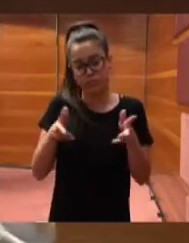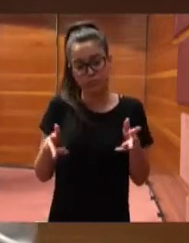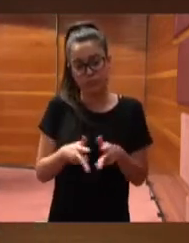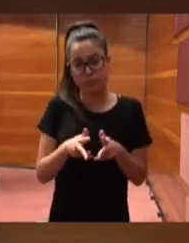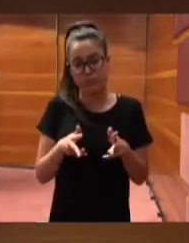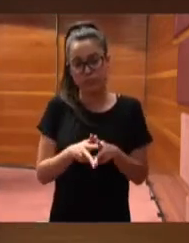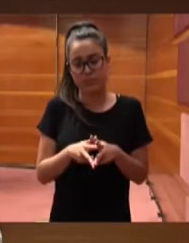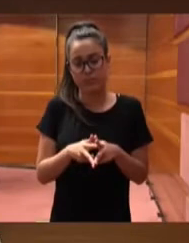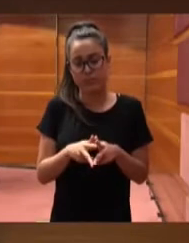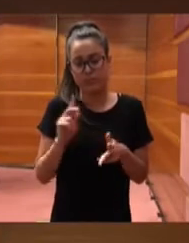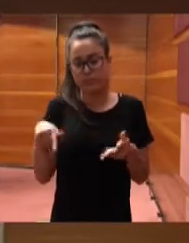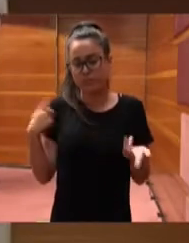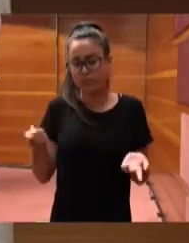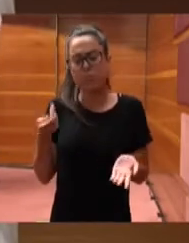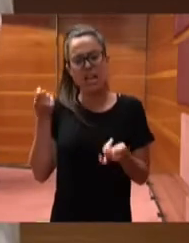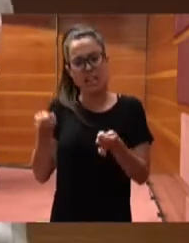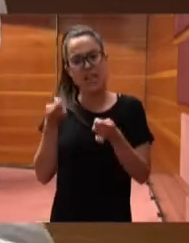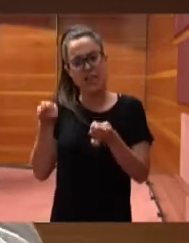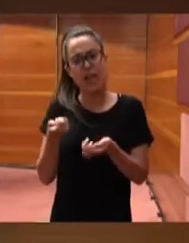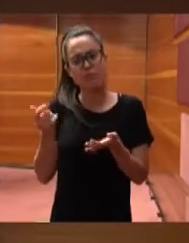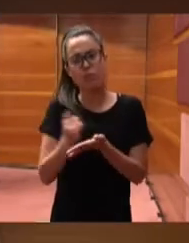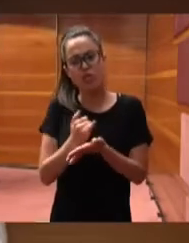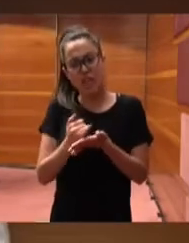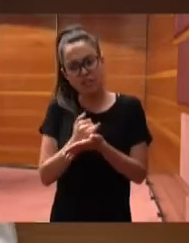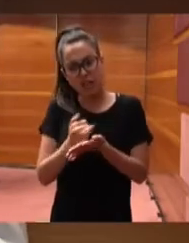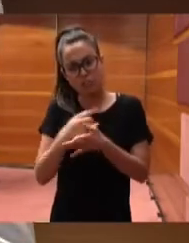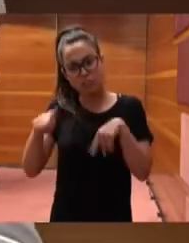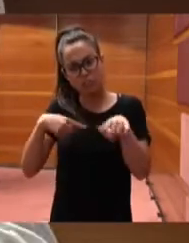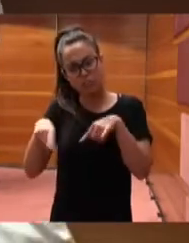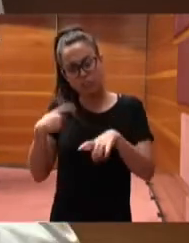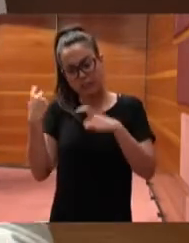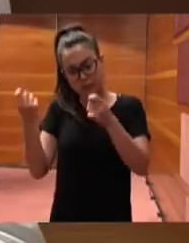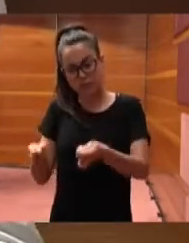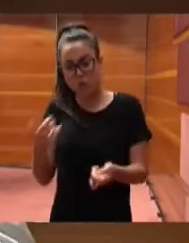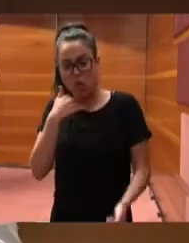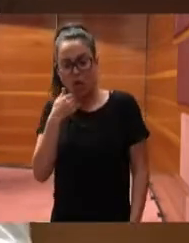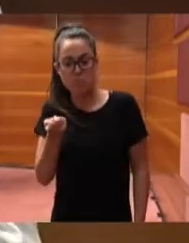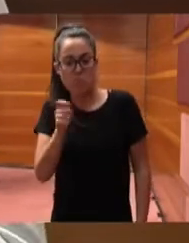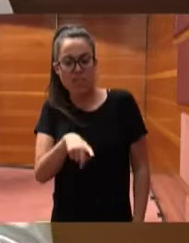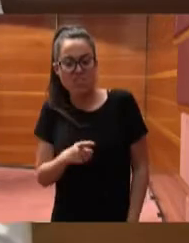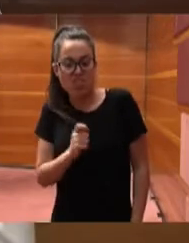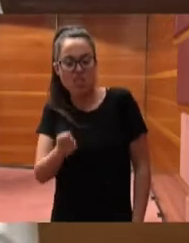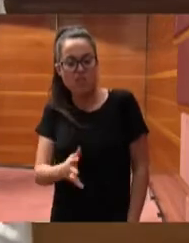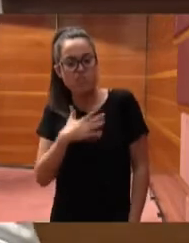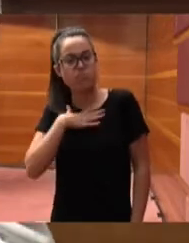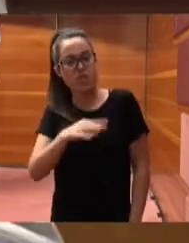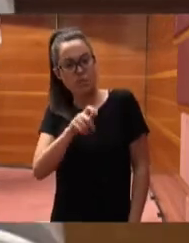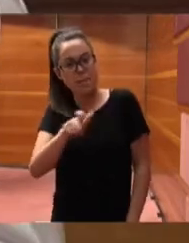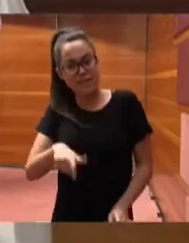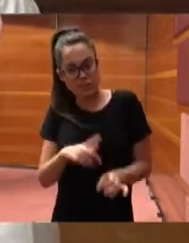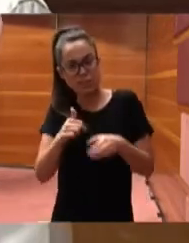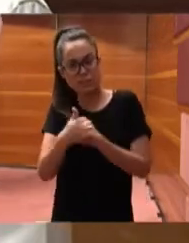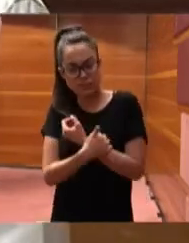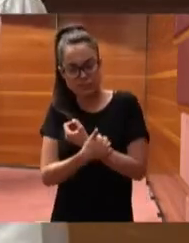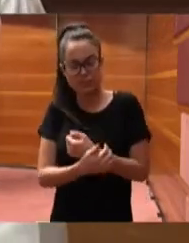ciertas dietas, digamos, para poder ejercer su trabajo, no veo imposible algo por el estilo en ciertas configuraciones de